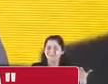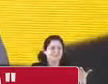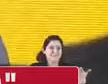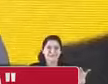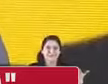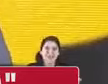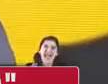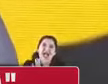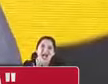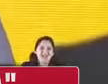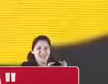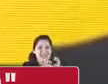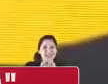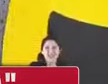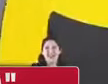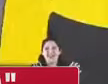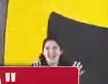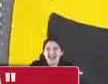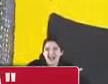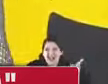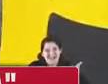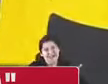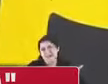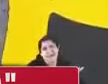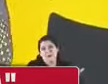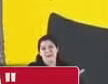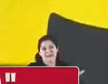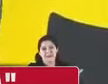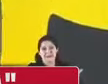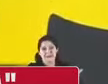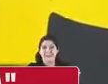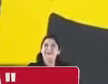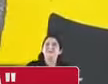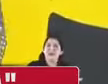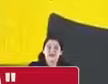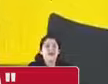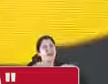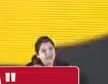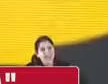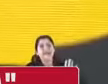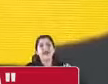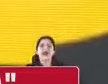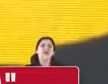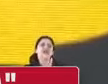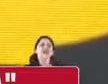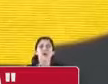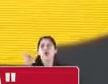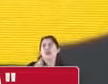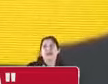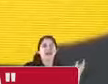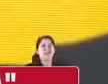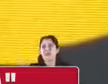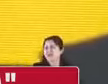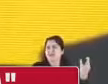de engrandecer el debate y que no podemos seguir permitiendo que se mienta tan alevosamente y se